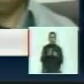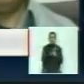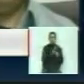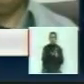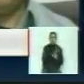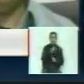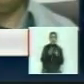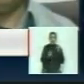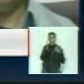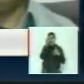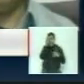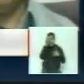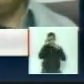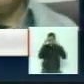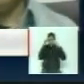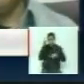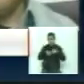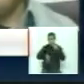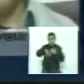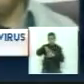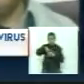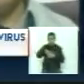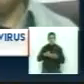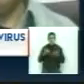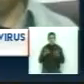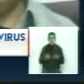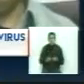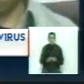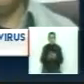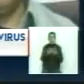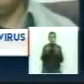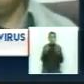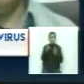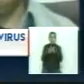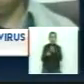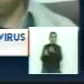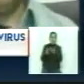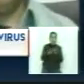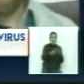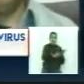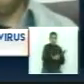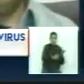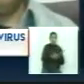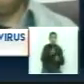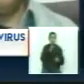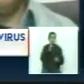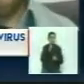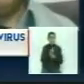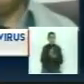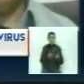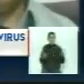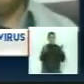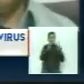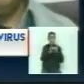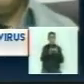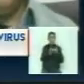gente que está enfermando reciba atención. Las consecuencias son un incremento de la mortalidad que es registrada a través del